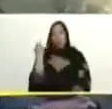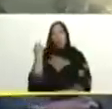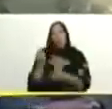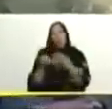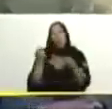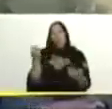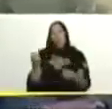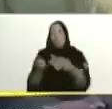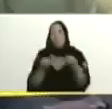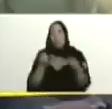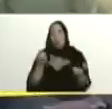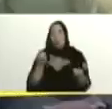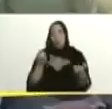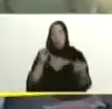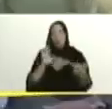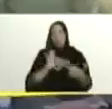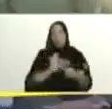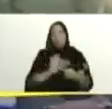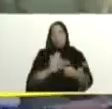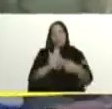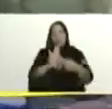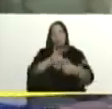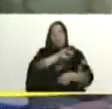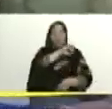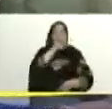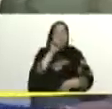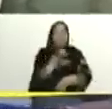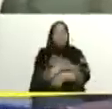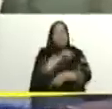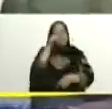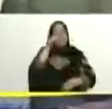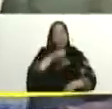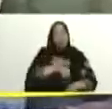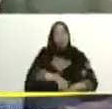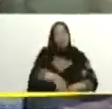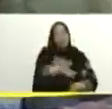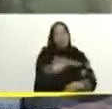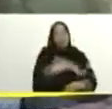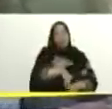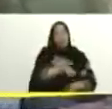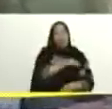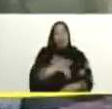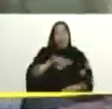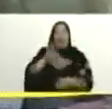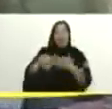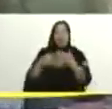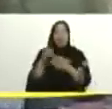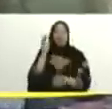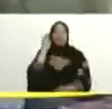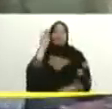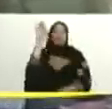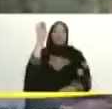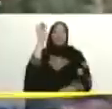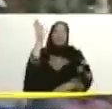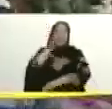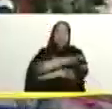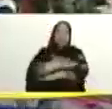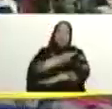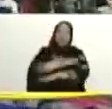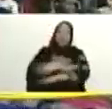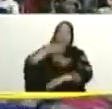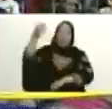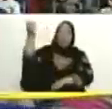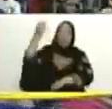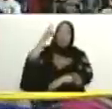a poder, con la fuerza del pueblo, encaminar con moral y luces